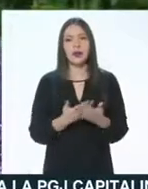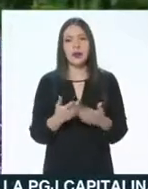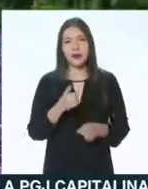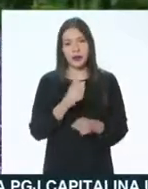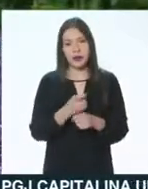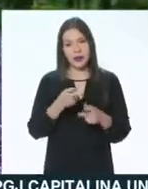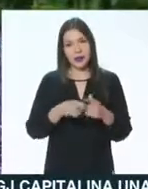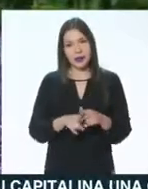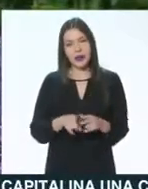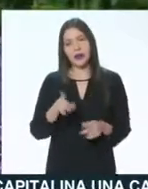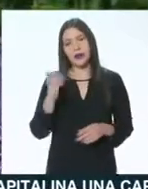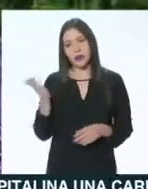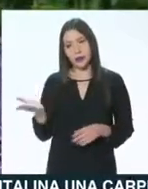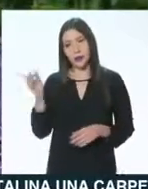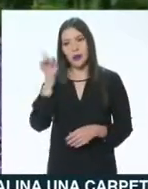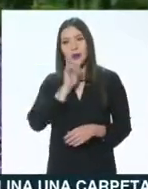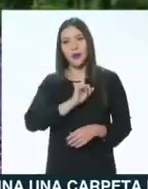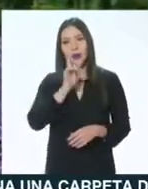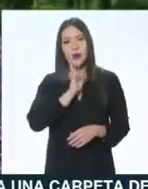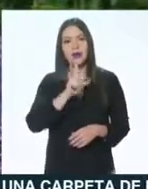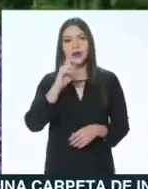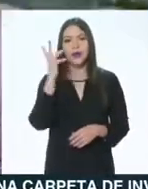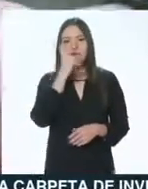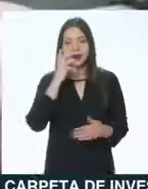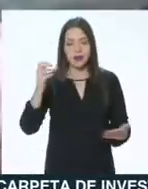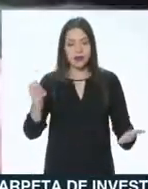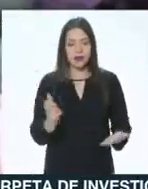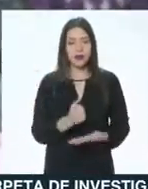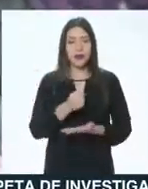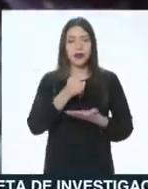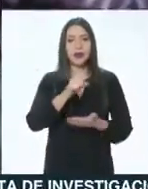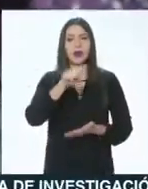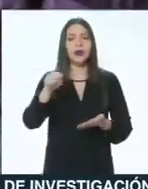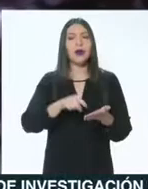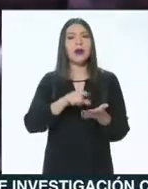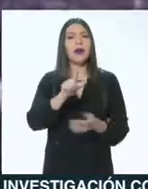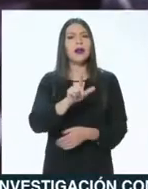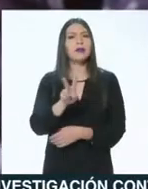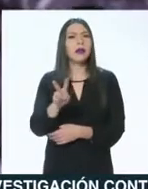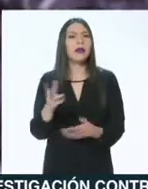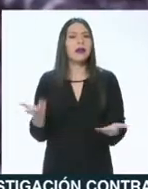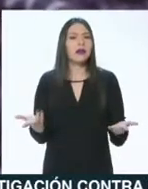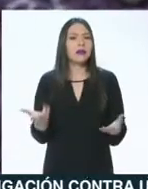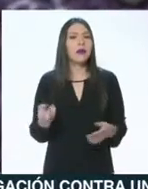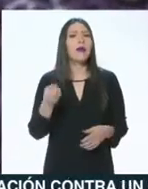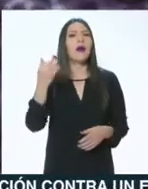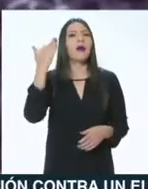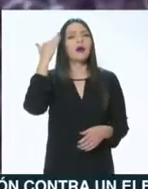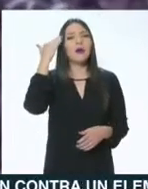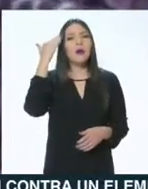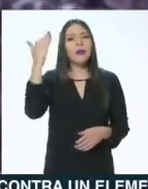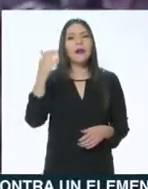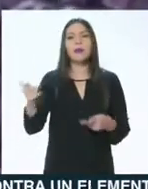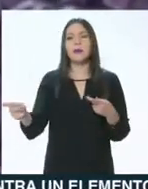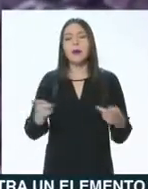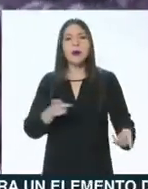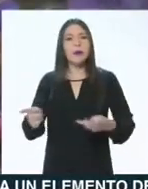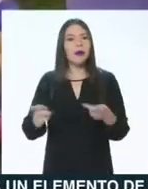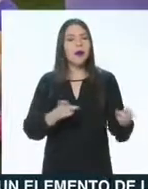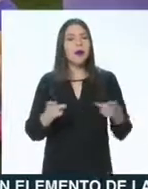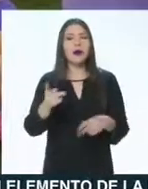porque se llevaron este precioso trofeo que fue en Las Vegas. ¿Qué tanto les costó? ¿Cuánto tiempo fue la preparación